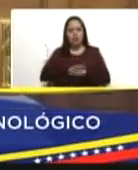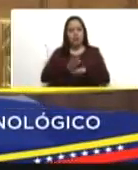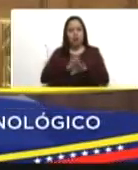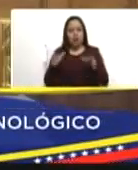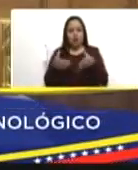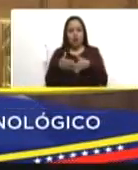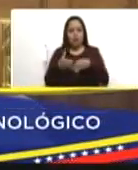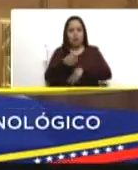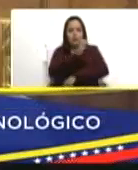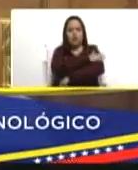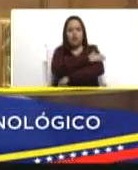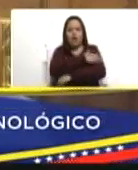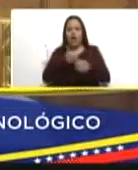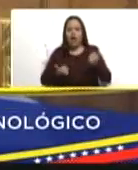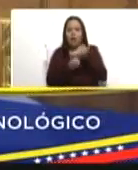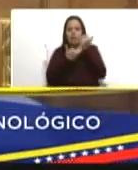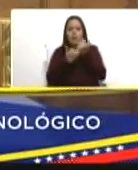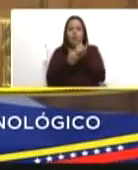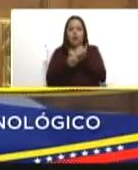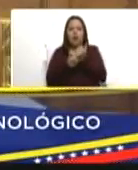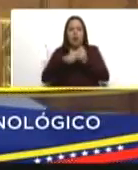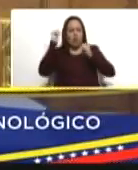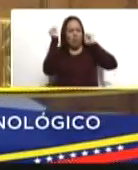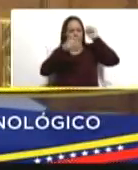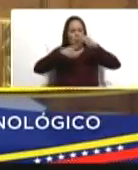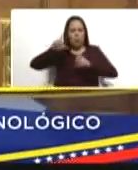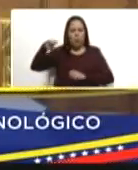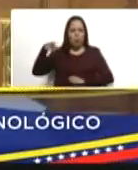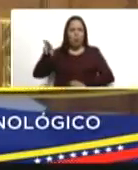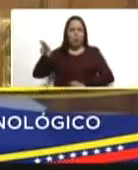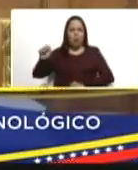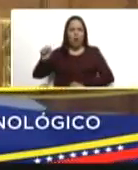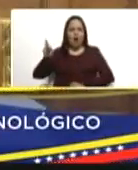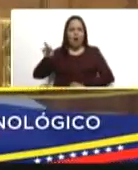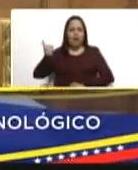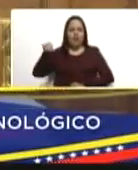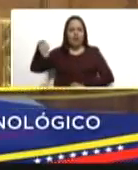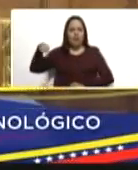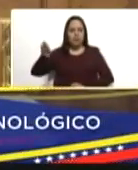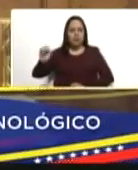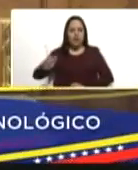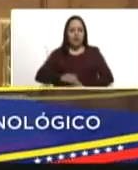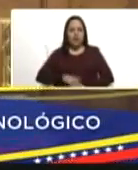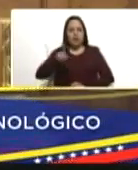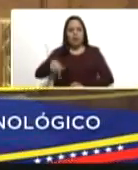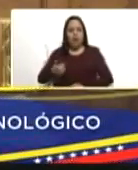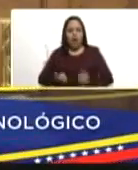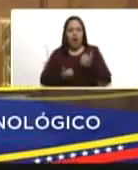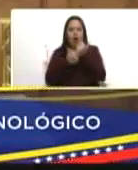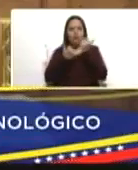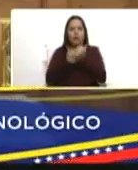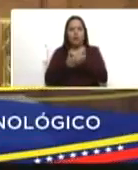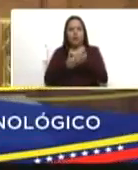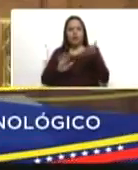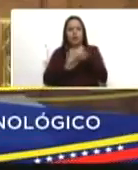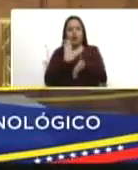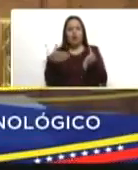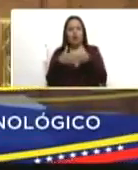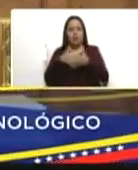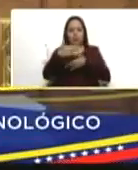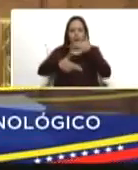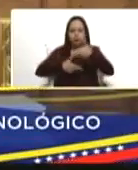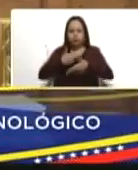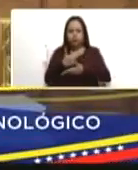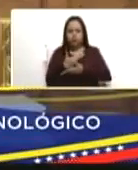imperialista apuesta en la guarimba apuesta a su Alianza con las bandas de delincuentes Por qué